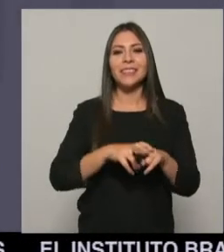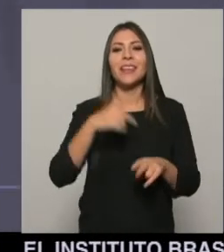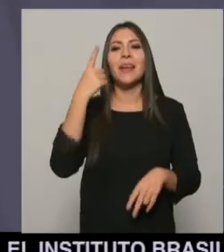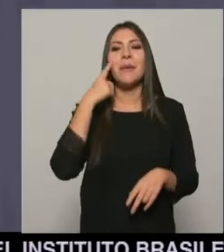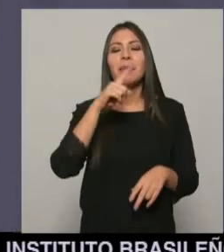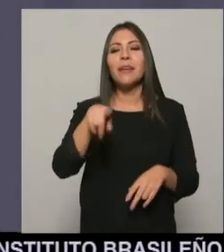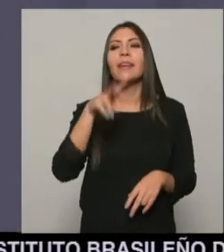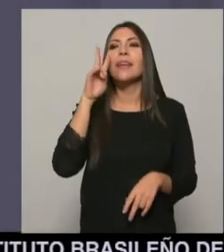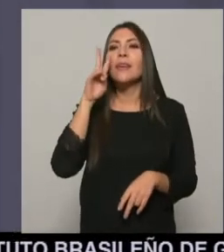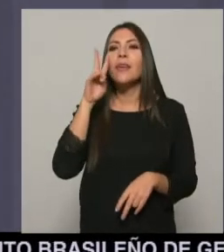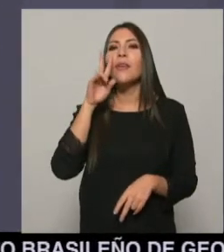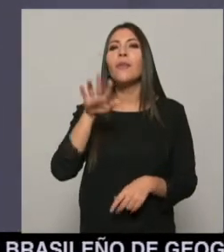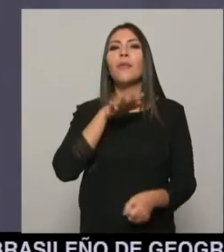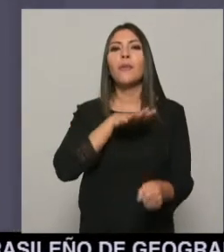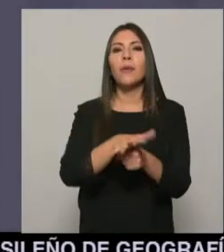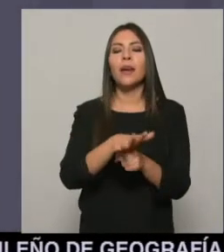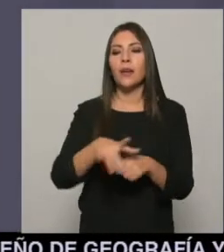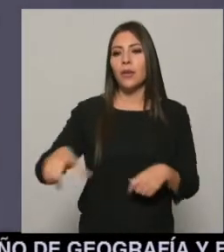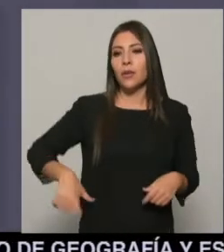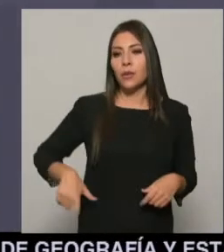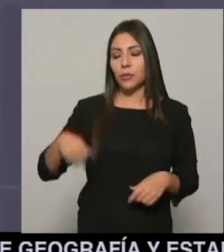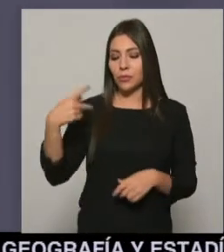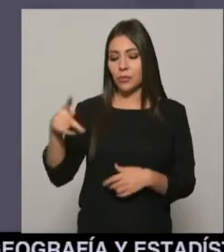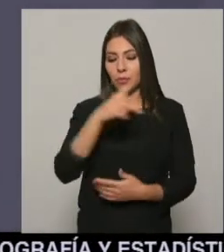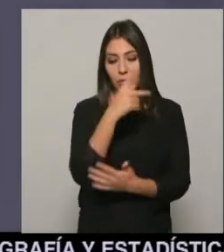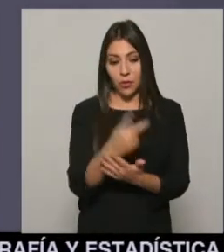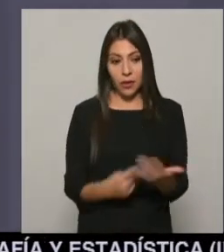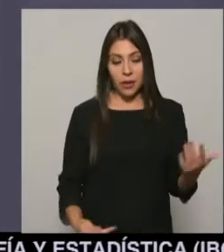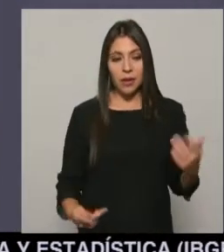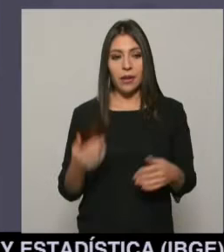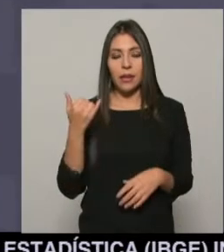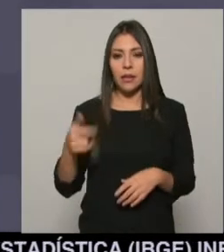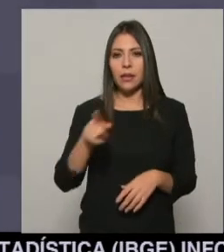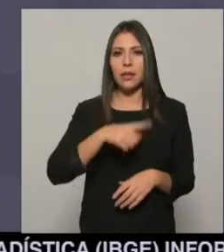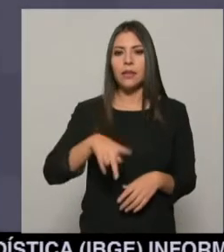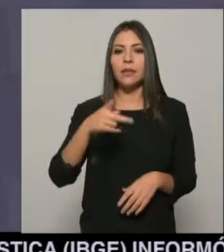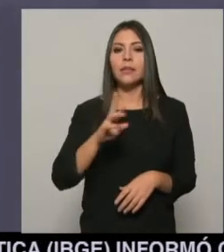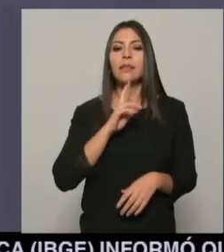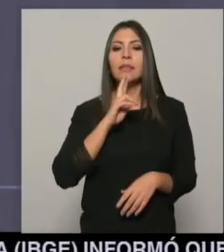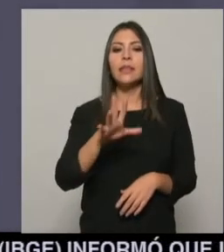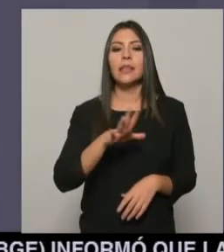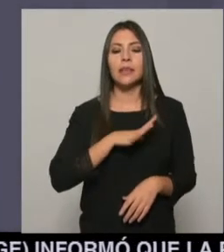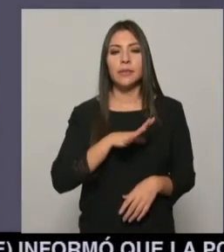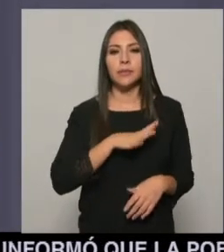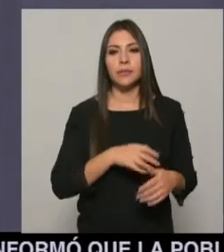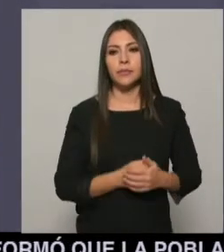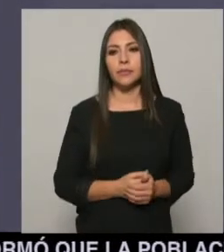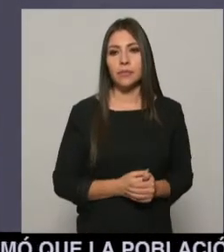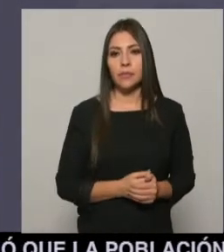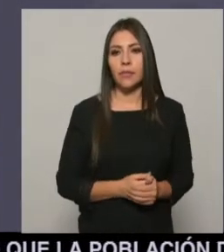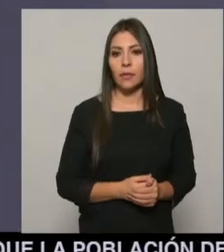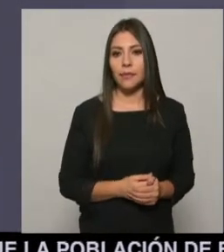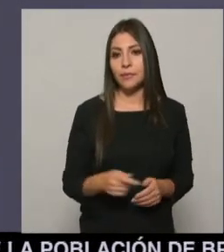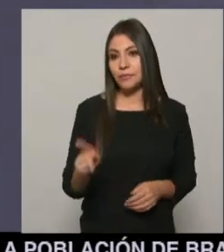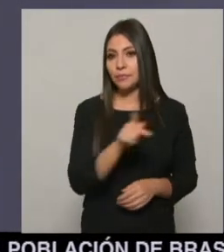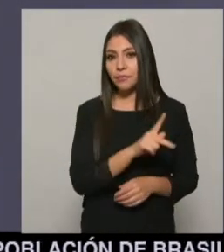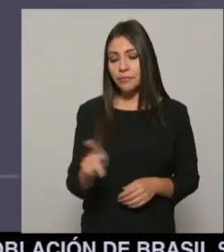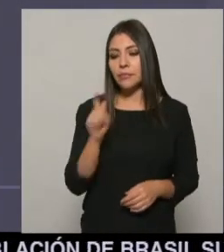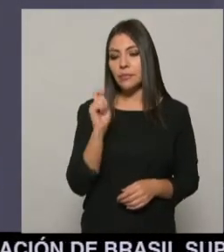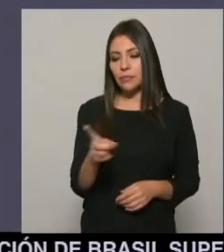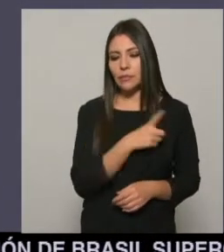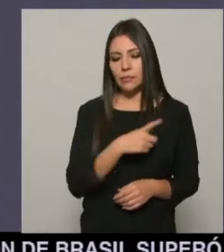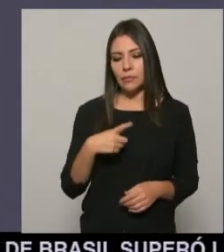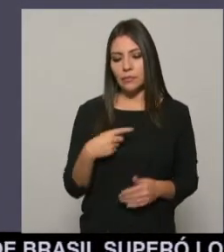vamos a ver los programas de gobierno y vamos a ver qué resultados se observan ahí. Y lo que vamos a hacer es trabajar en las propuestas